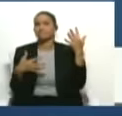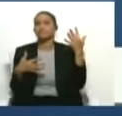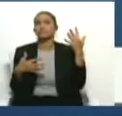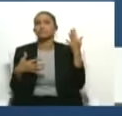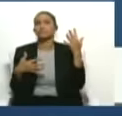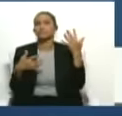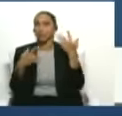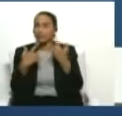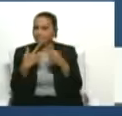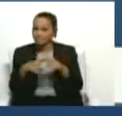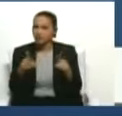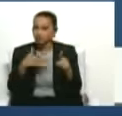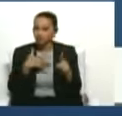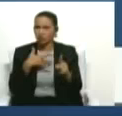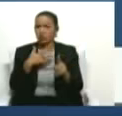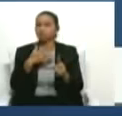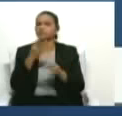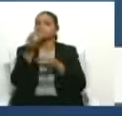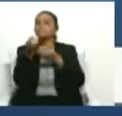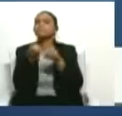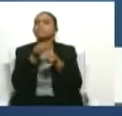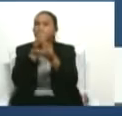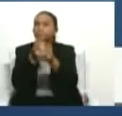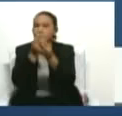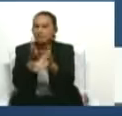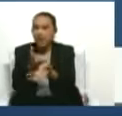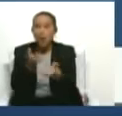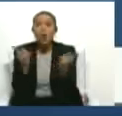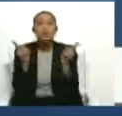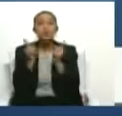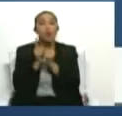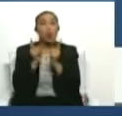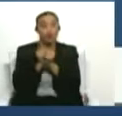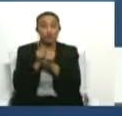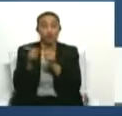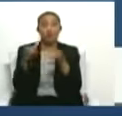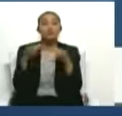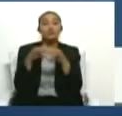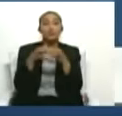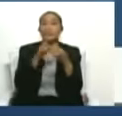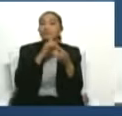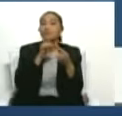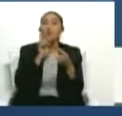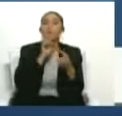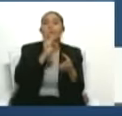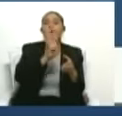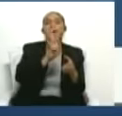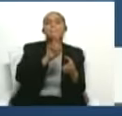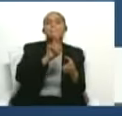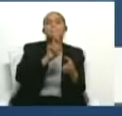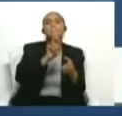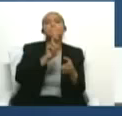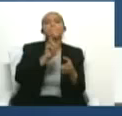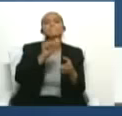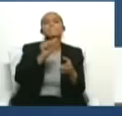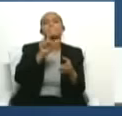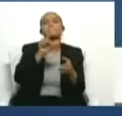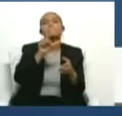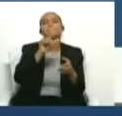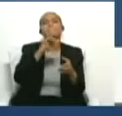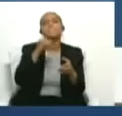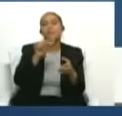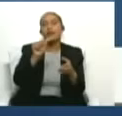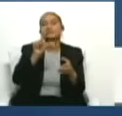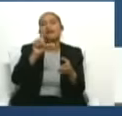a hablar, es del caso de Brazalete Blanco, para los que no lo recuerdan, donde aparece mencionada, referenciada, vinculada